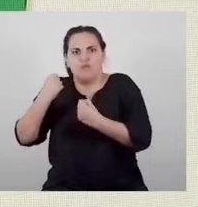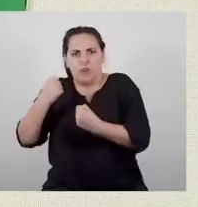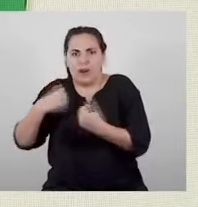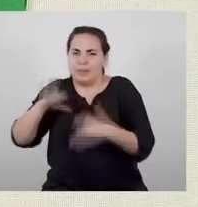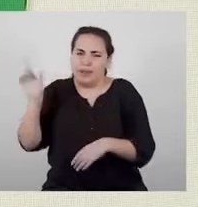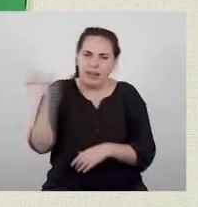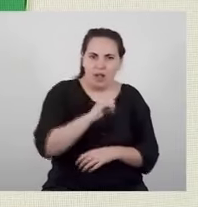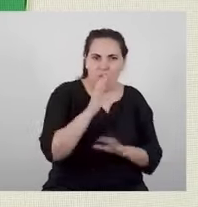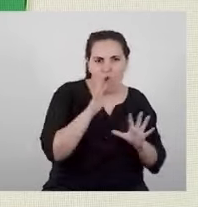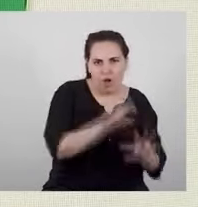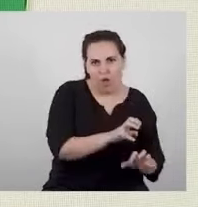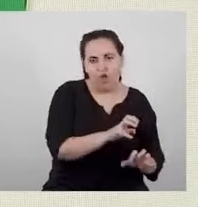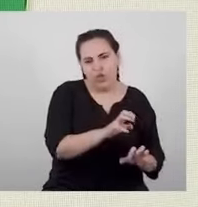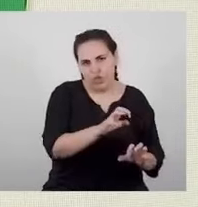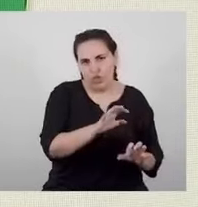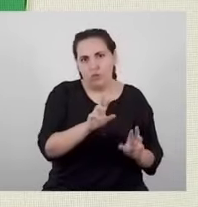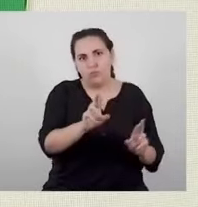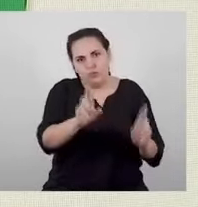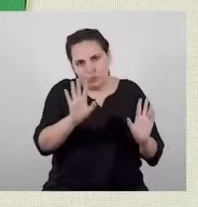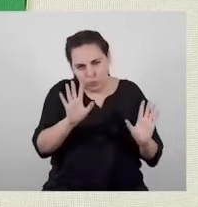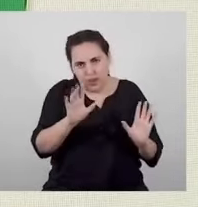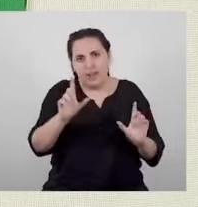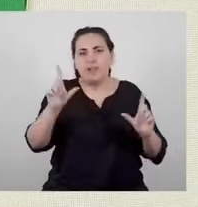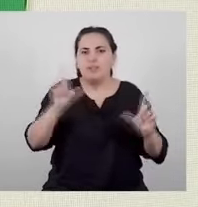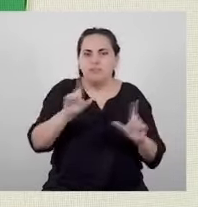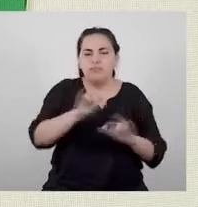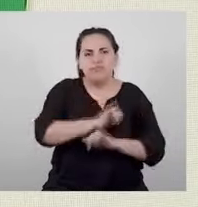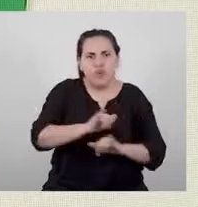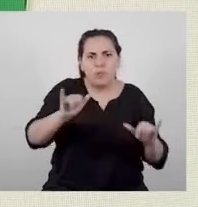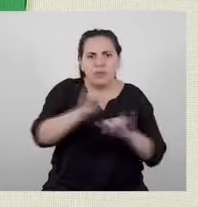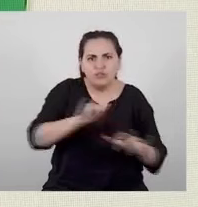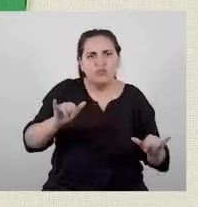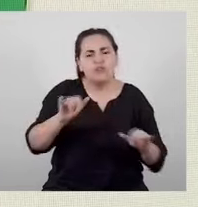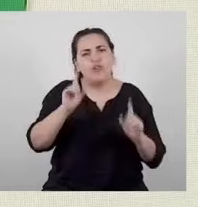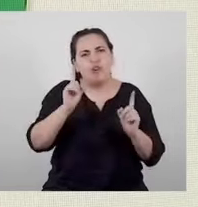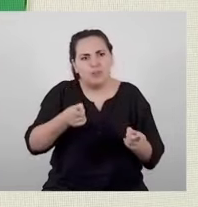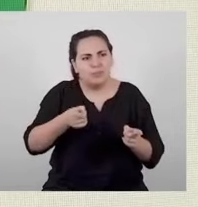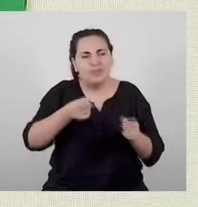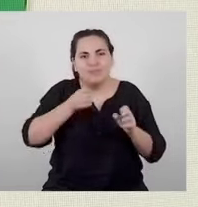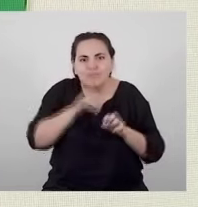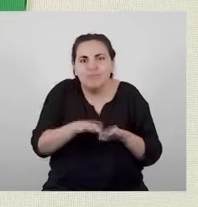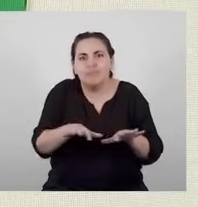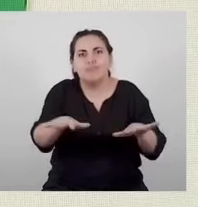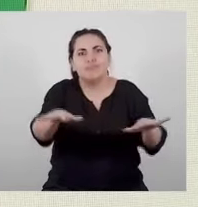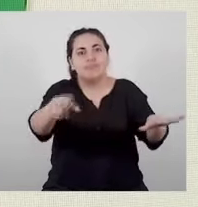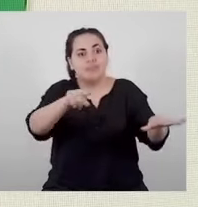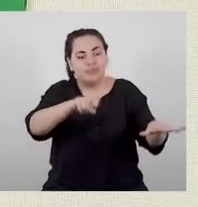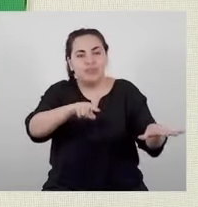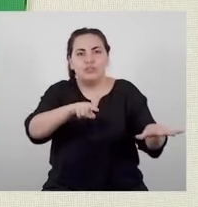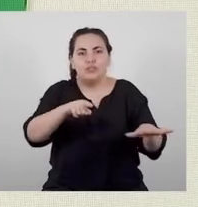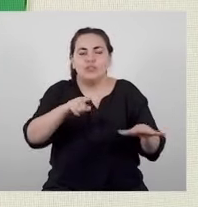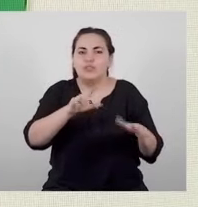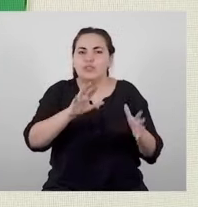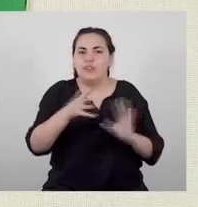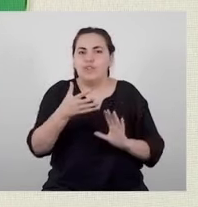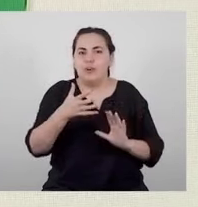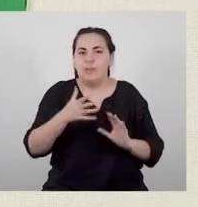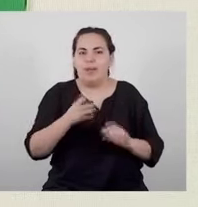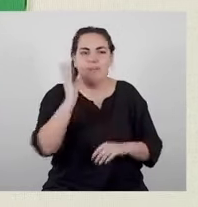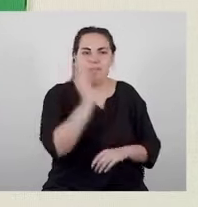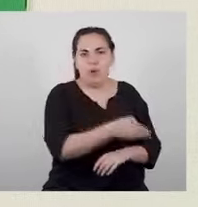y la información la comunicación y el compartir el mensaje también es una forma de vencer el odio de